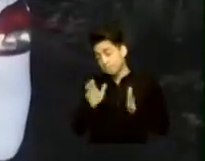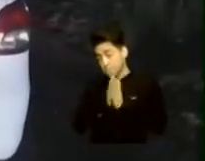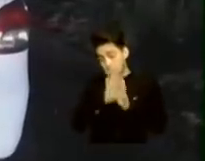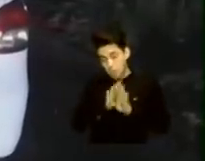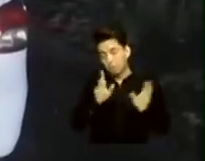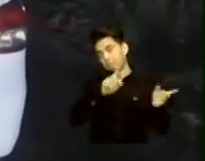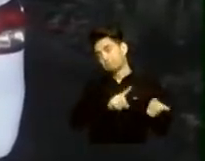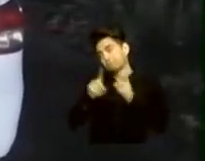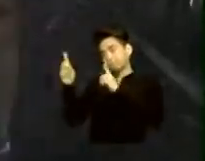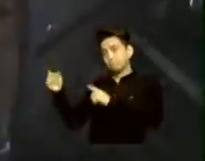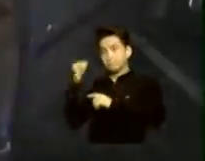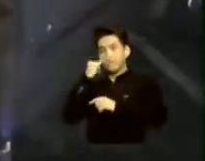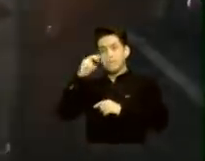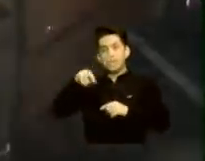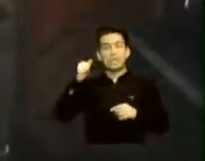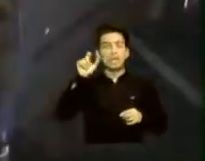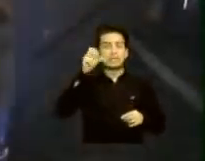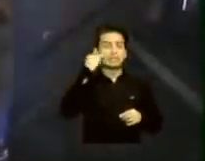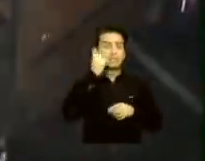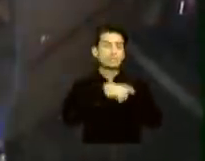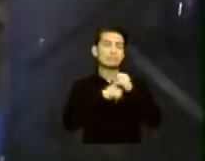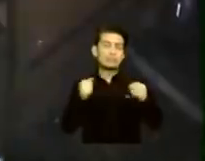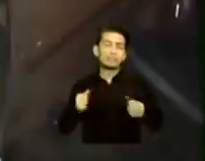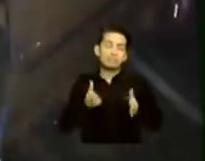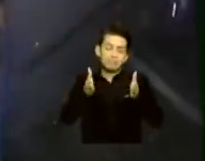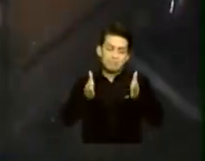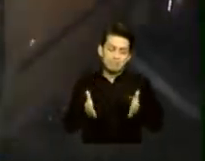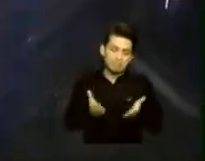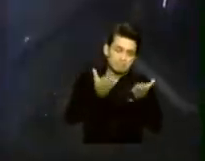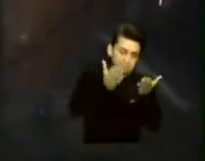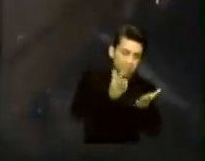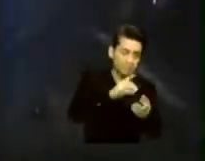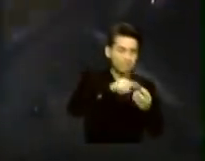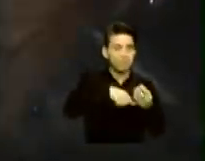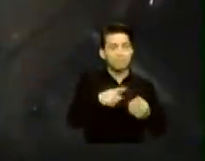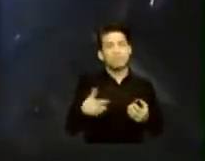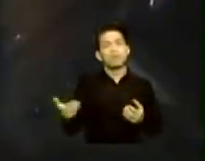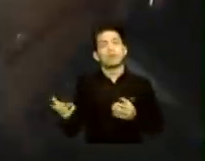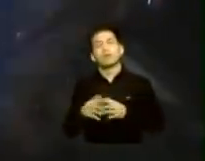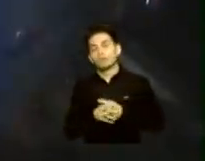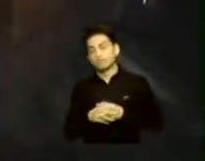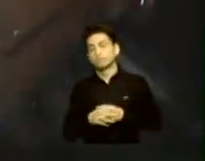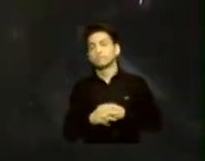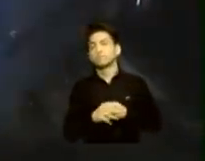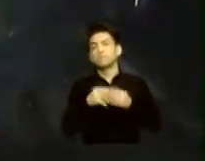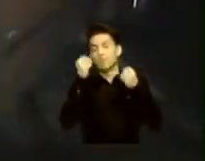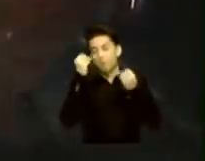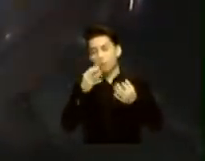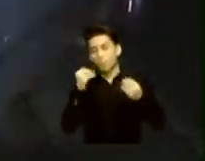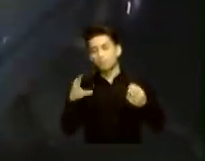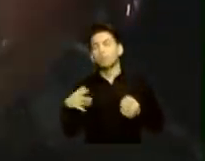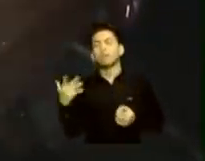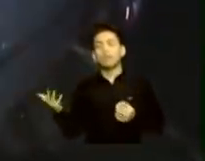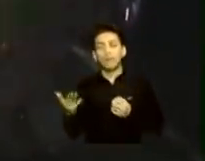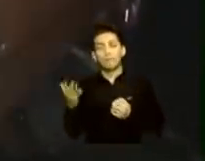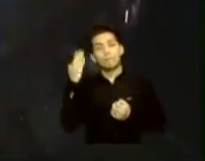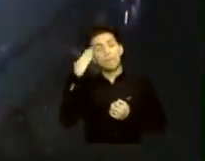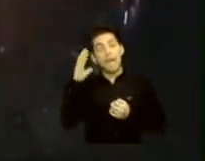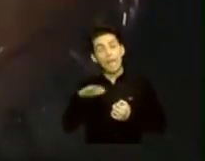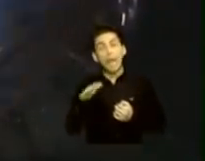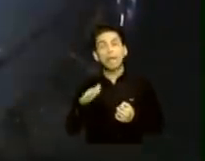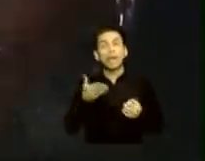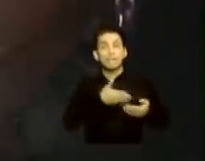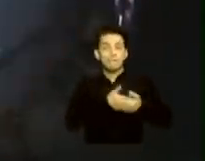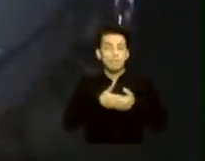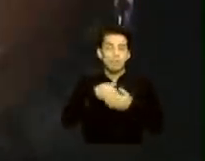posteriormente entregado a sus familiares. Tiene información, Nancy y amigos televidentes, que el día de mañana será sepultado en